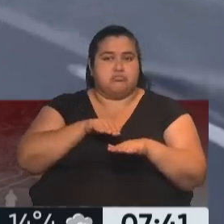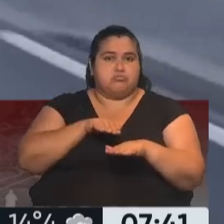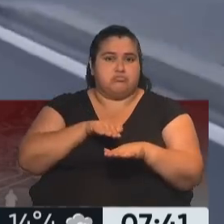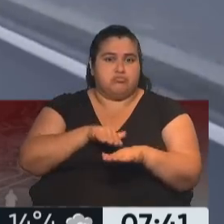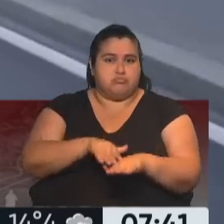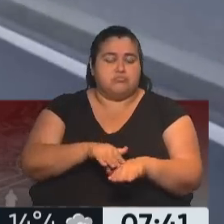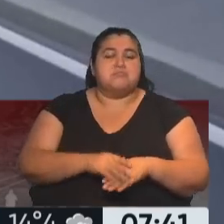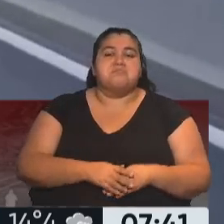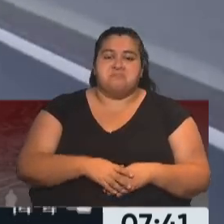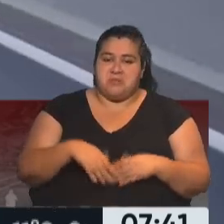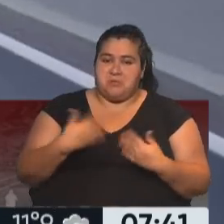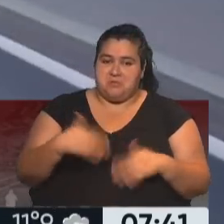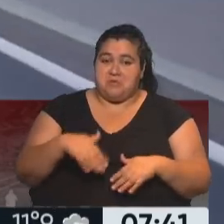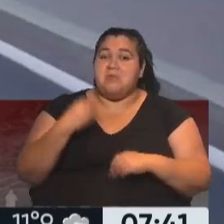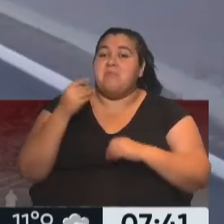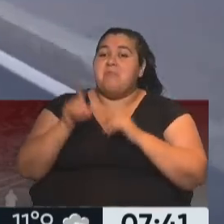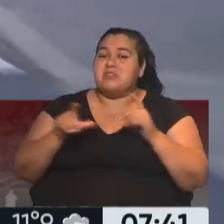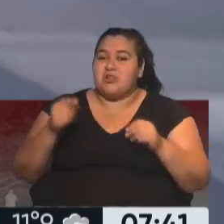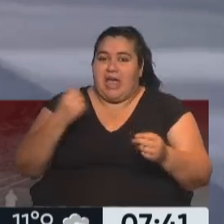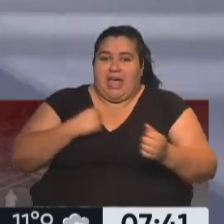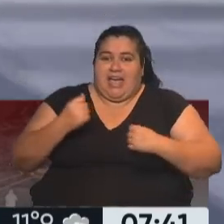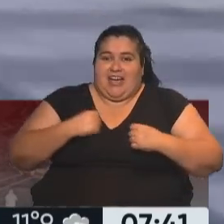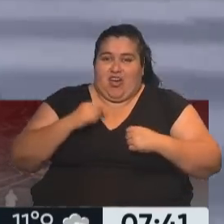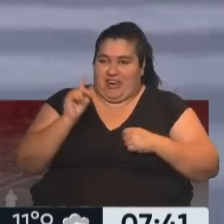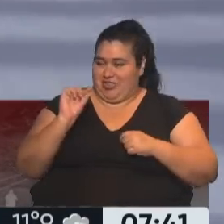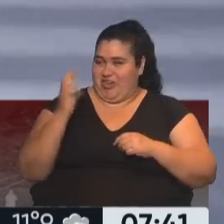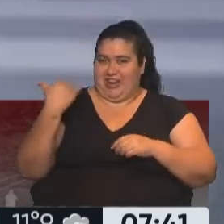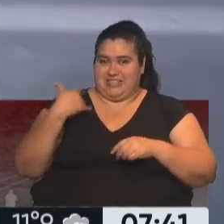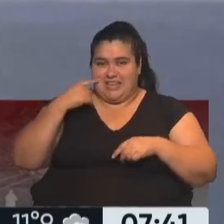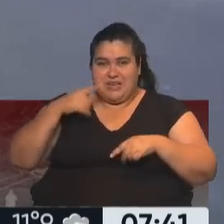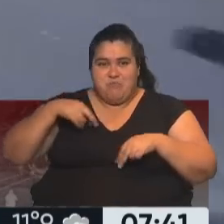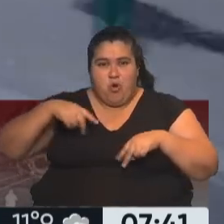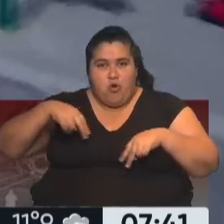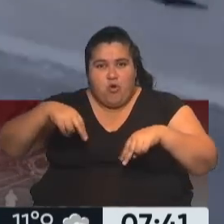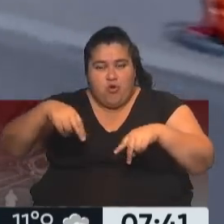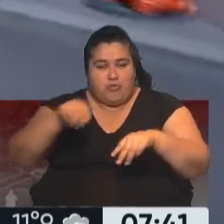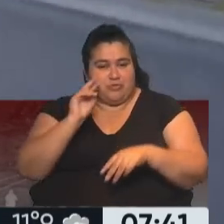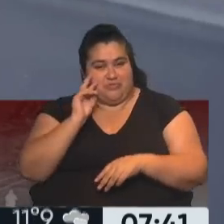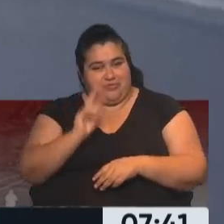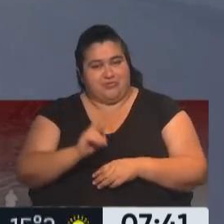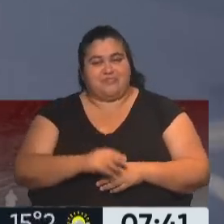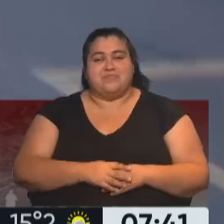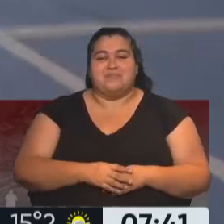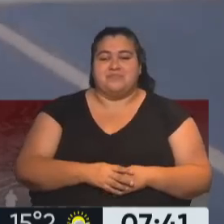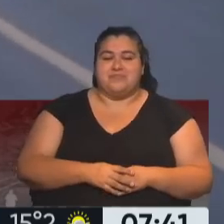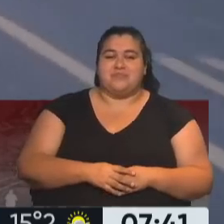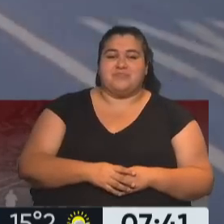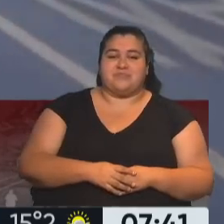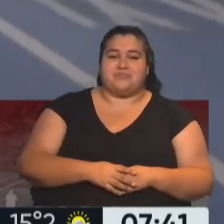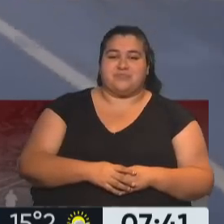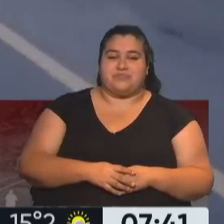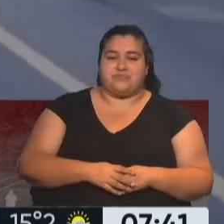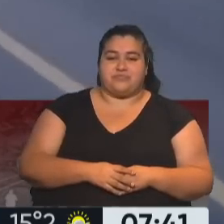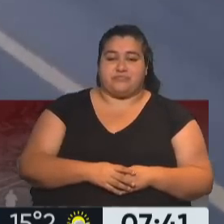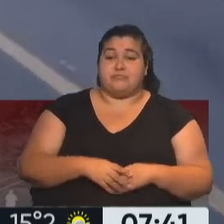porque quienes lo están siguiendo corriendo, veíamos recién en la imagen. Sí, un jogging, claro, ahí está, adelante Pablo. La